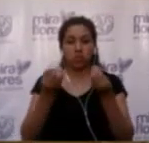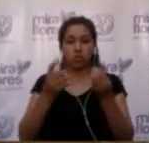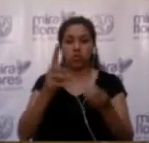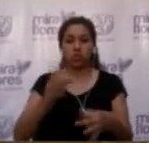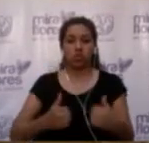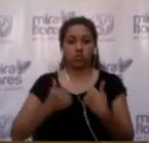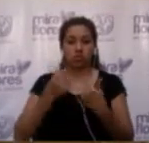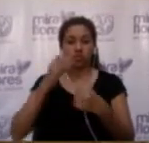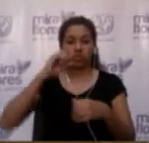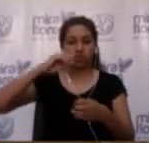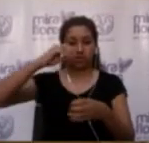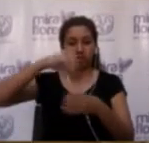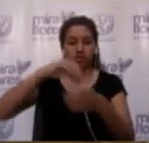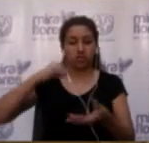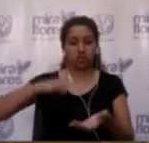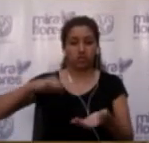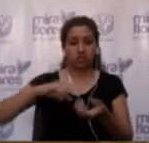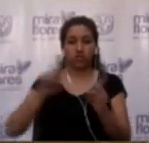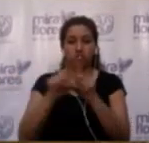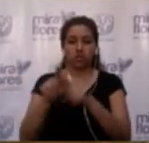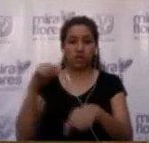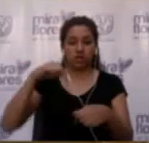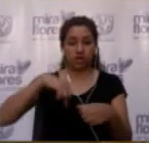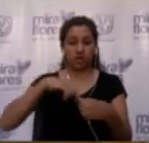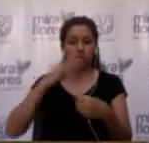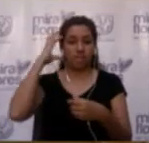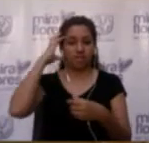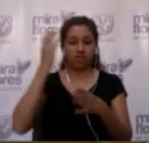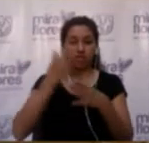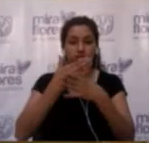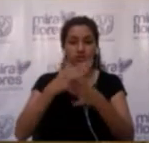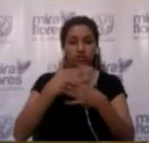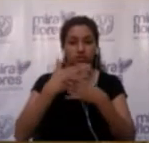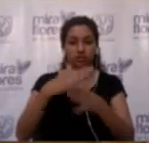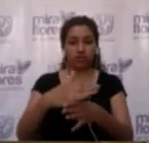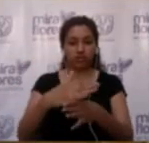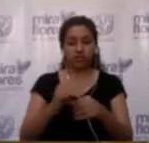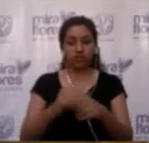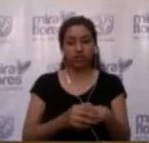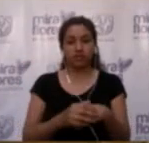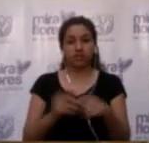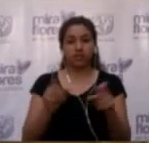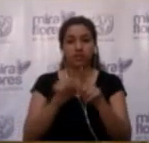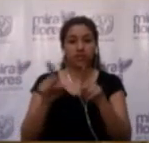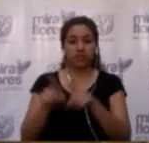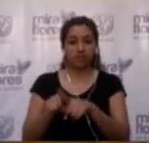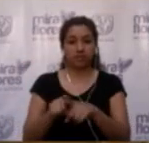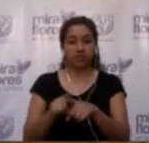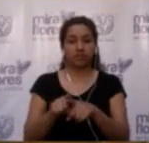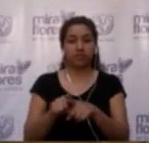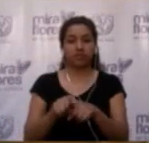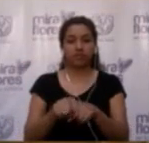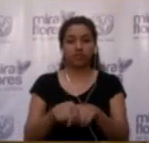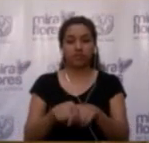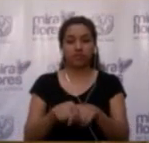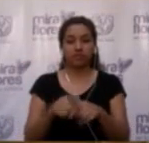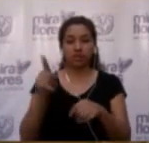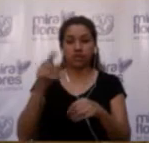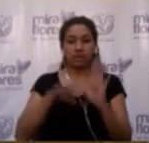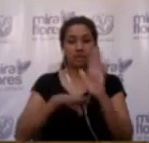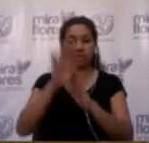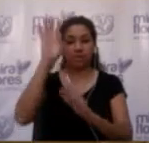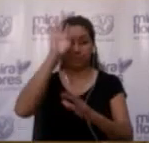como lo que es Miraflores. Y destaco que una de las cosas que más le preocupaba al